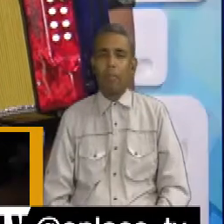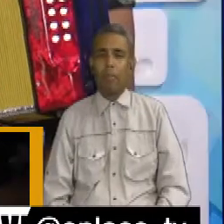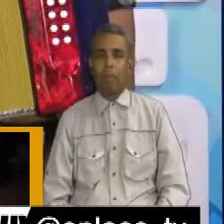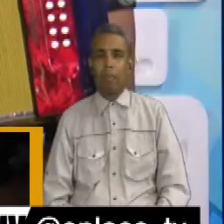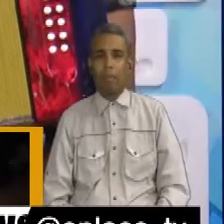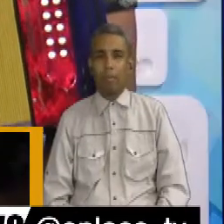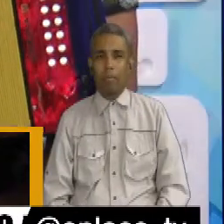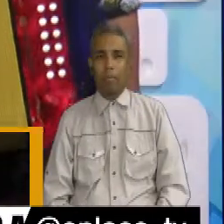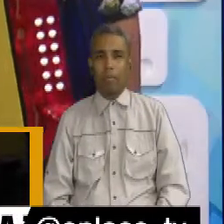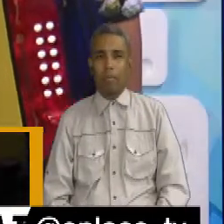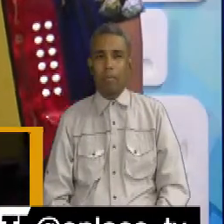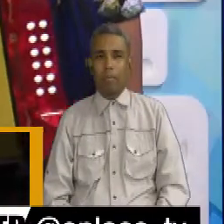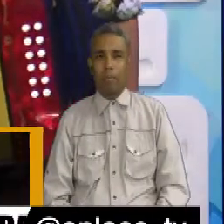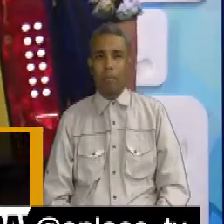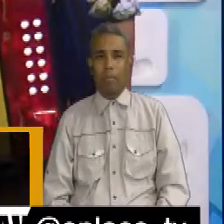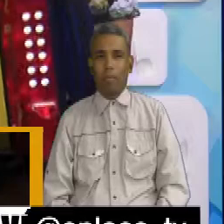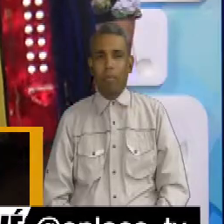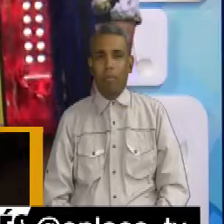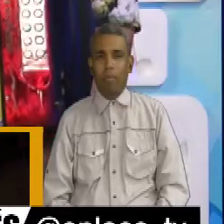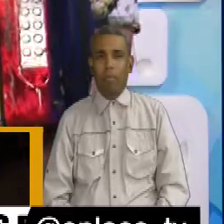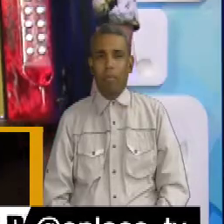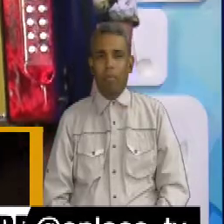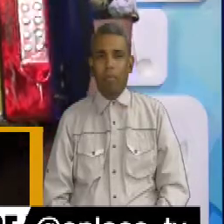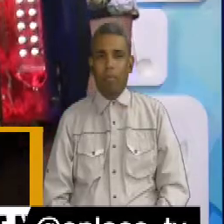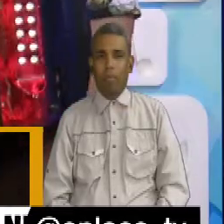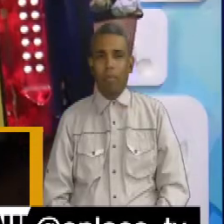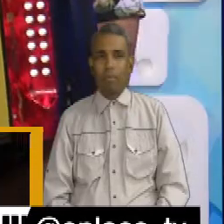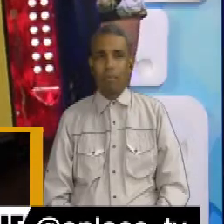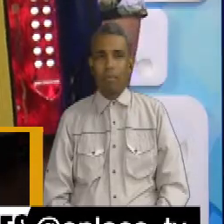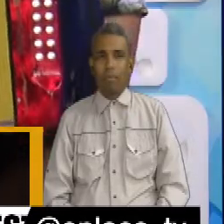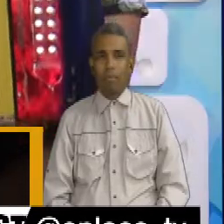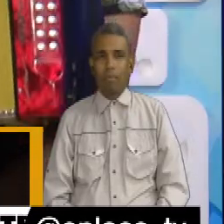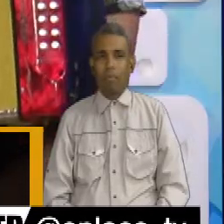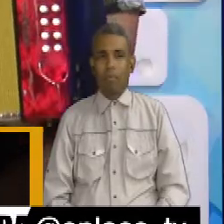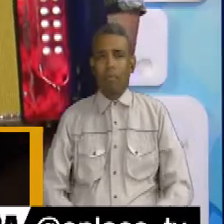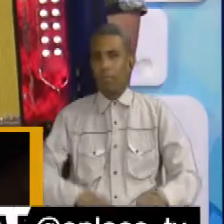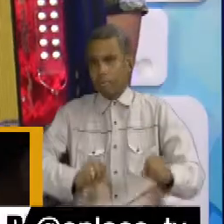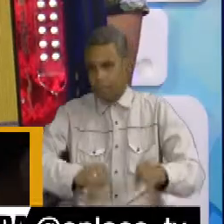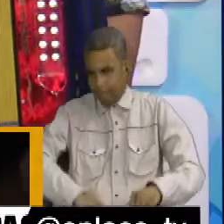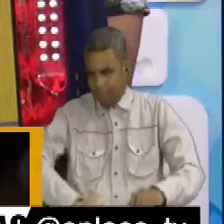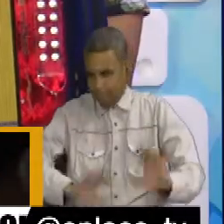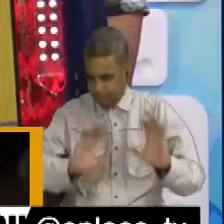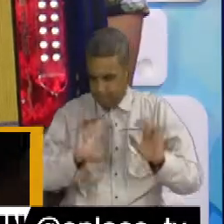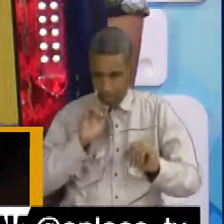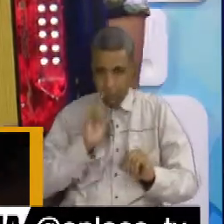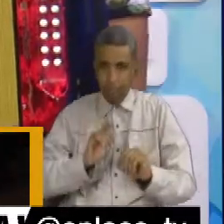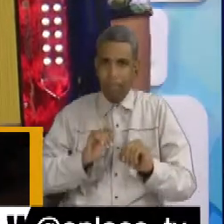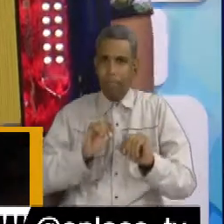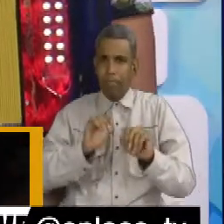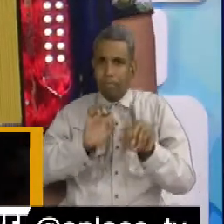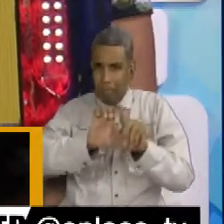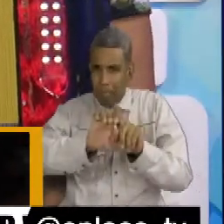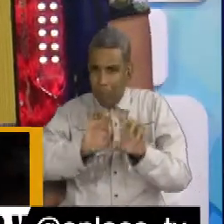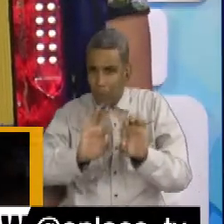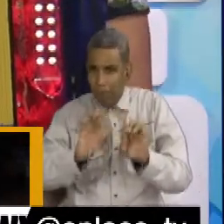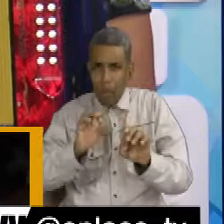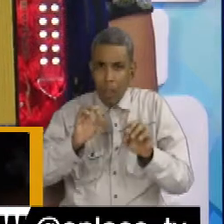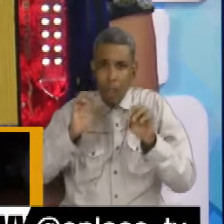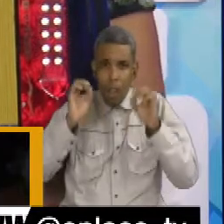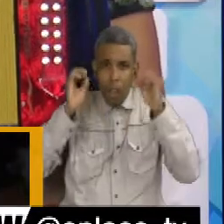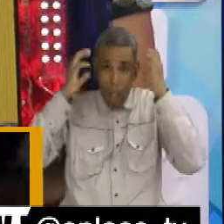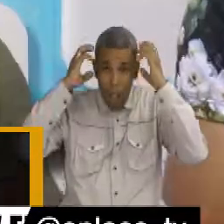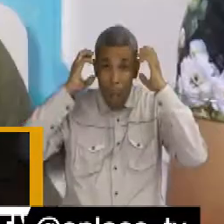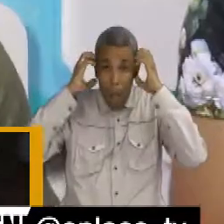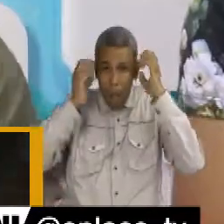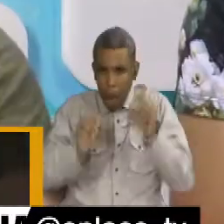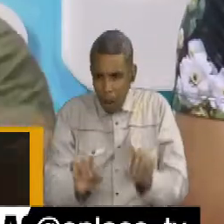el mensaje que sintonicen las diferentes emisoras, que vean el programa, que vean, que pidan nuestras canciones, Las Siete Maravillas,